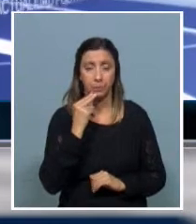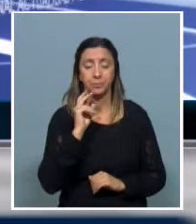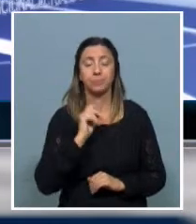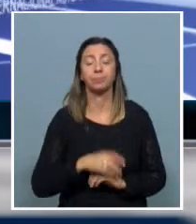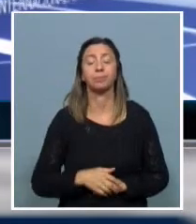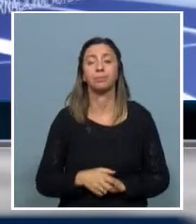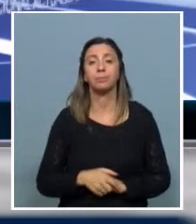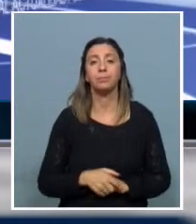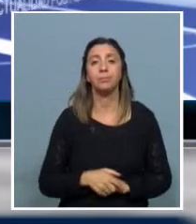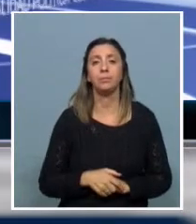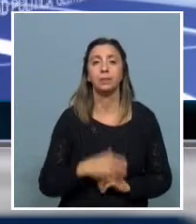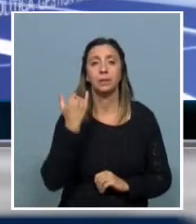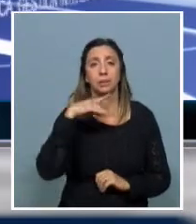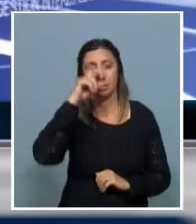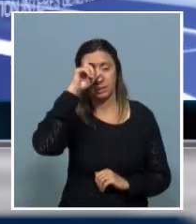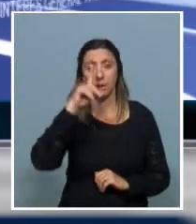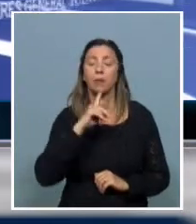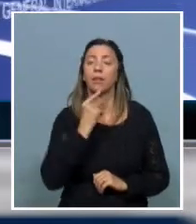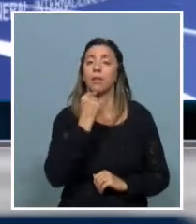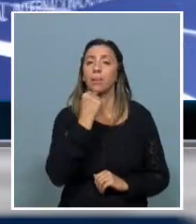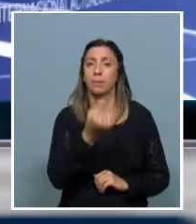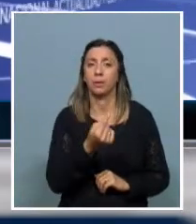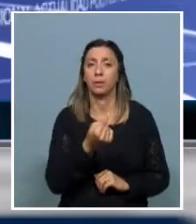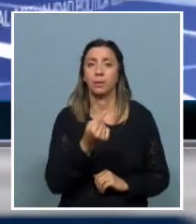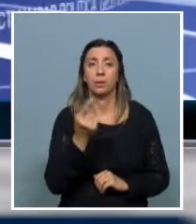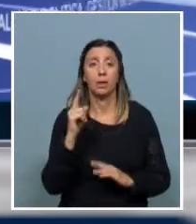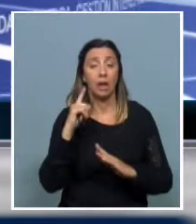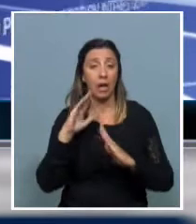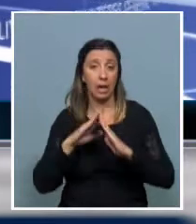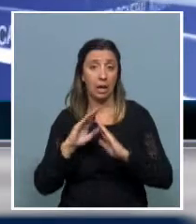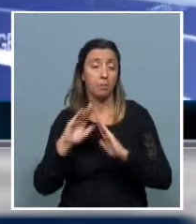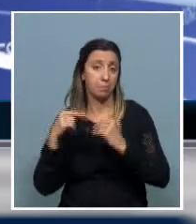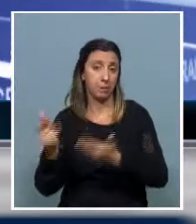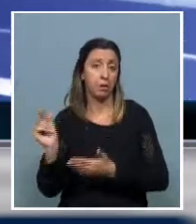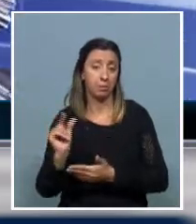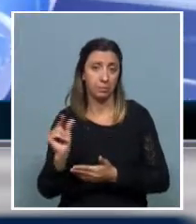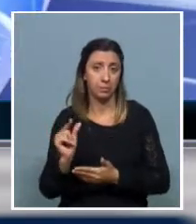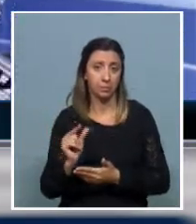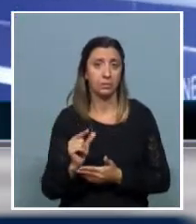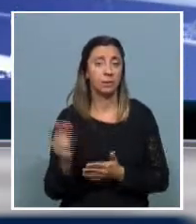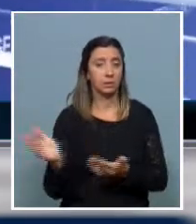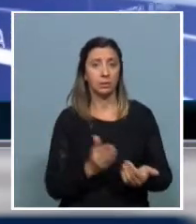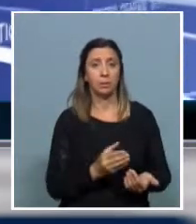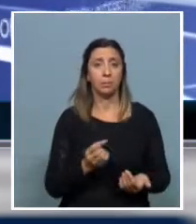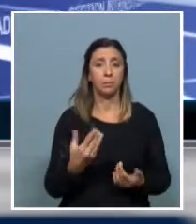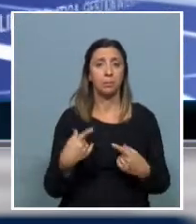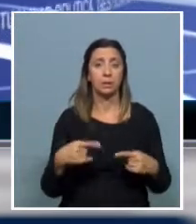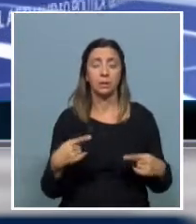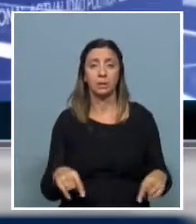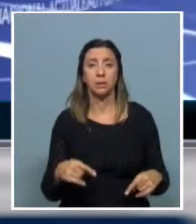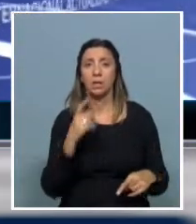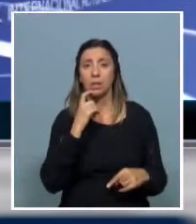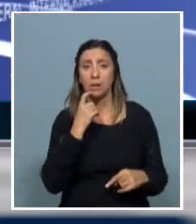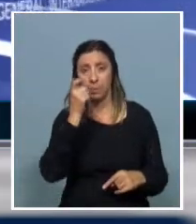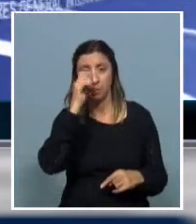Bien, Janet, bueno, esto le decíamos, es preadjudicada, Janet Pedernera, será desadjudicada en caso de no ser de San Luis,